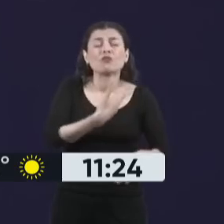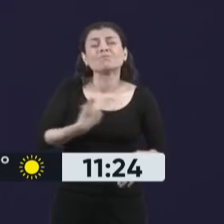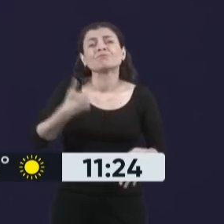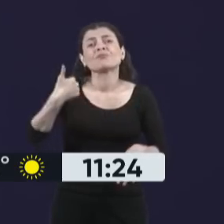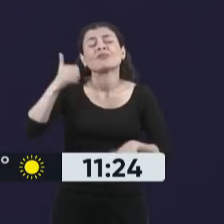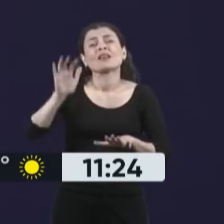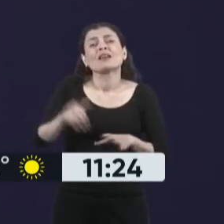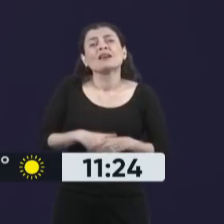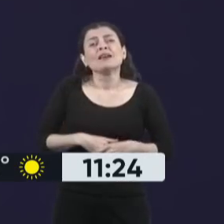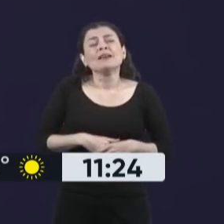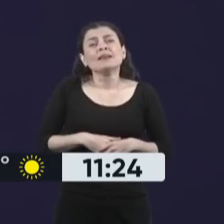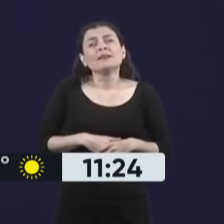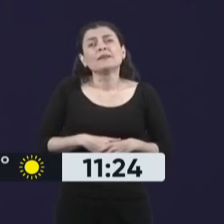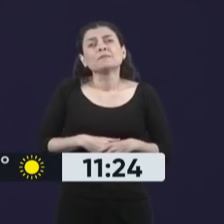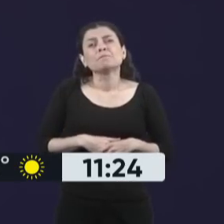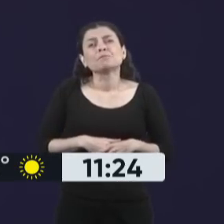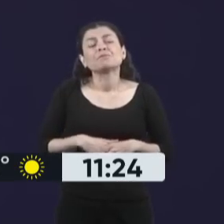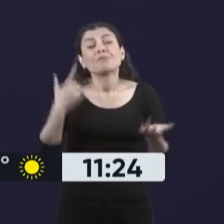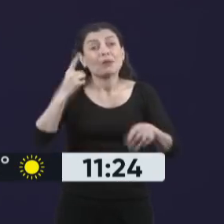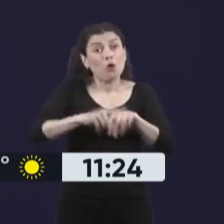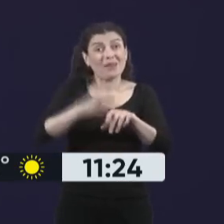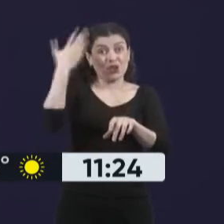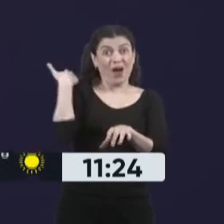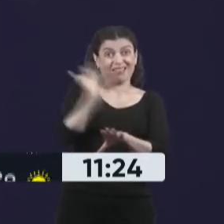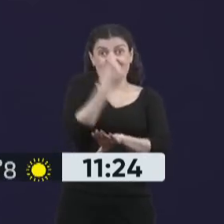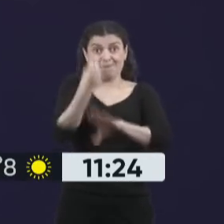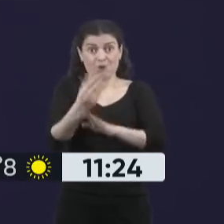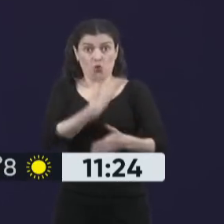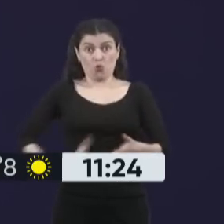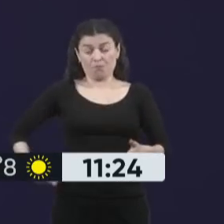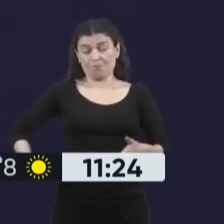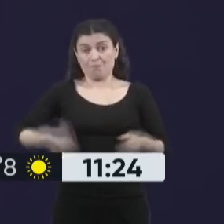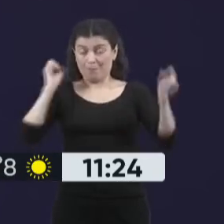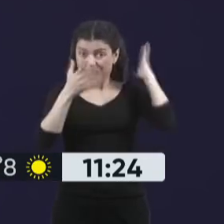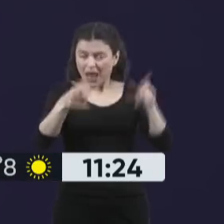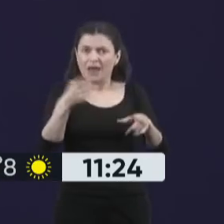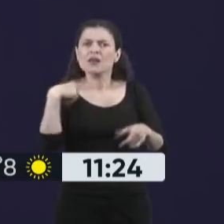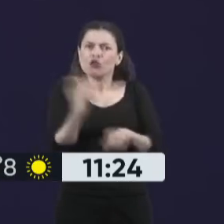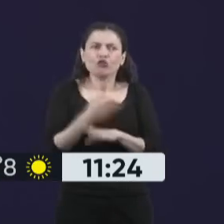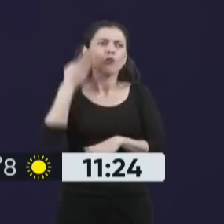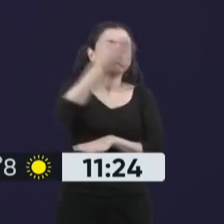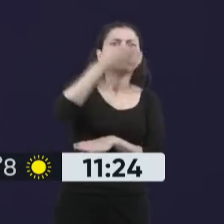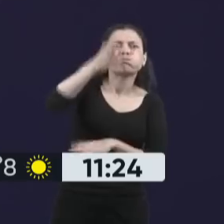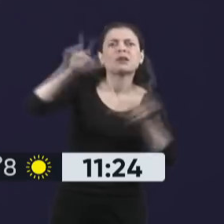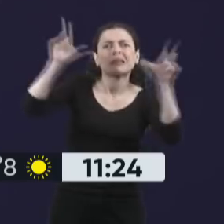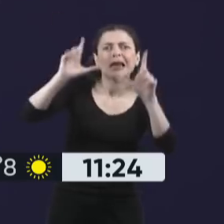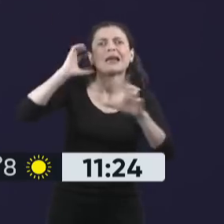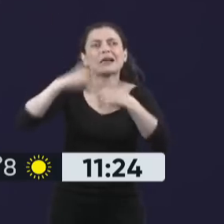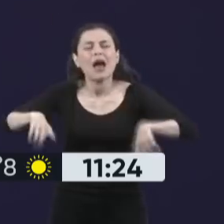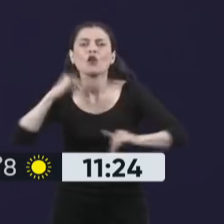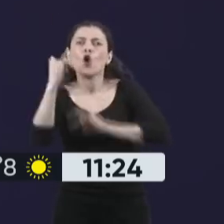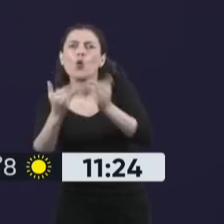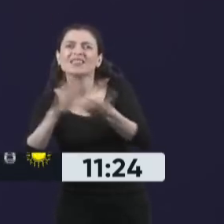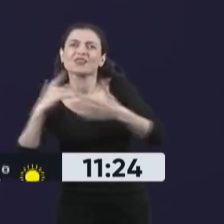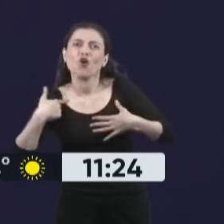cuando todavía íbamos por los canales de televisión difundiendo o divulgando ideas,